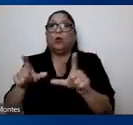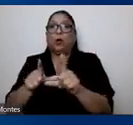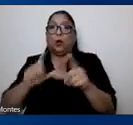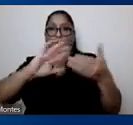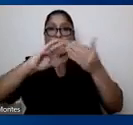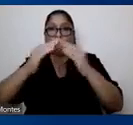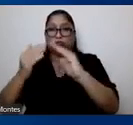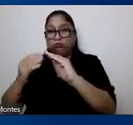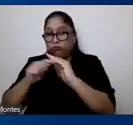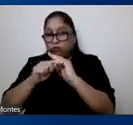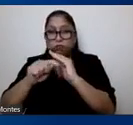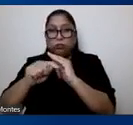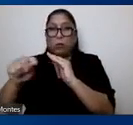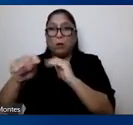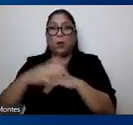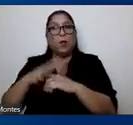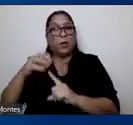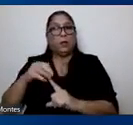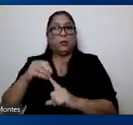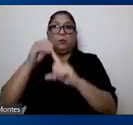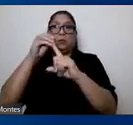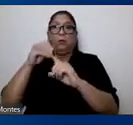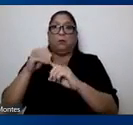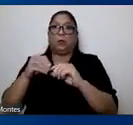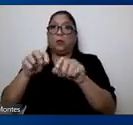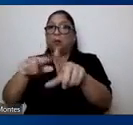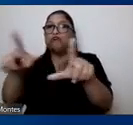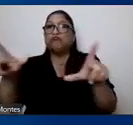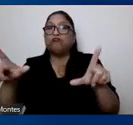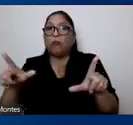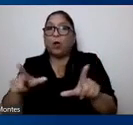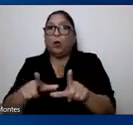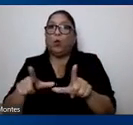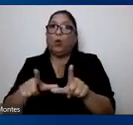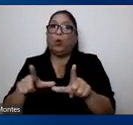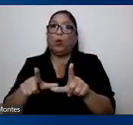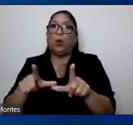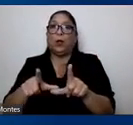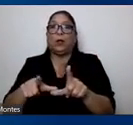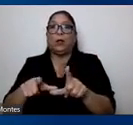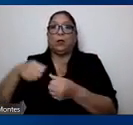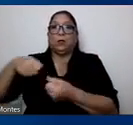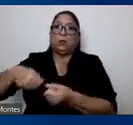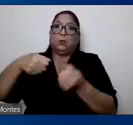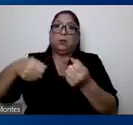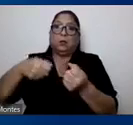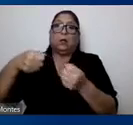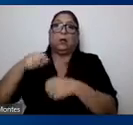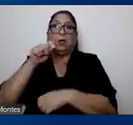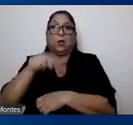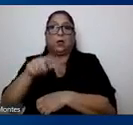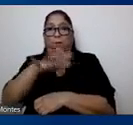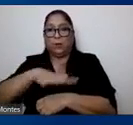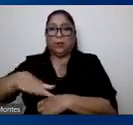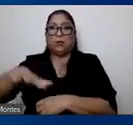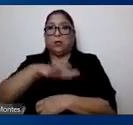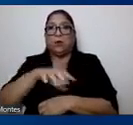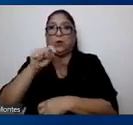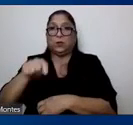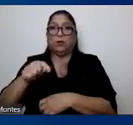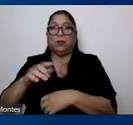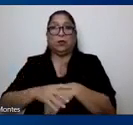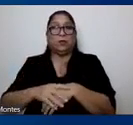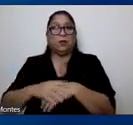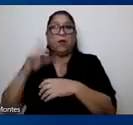sea, sobre todo en las áreas de campesinado. Entonces, entre esa conmoción y